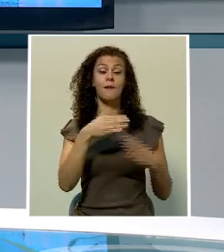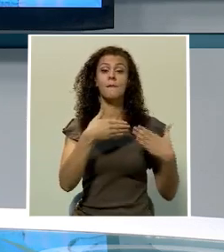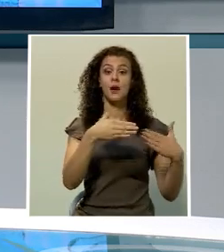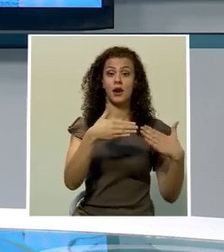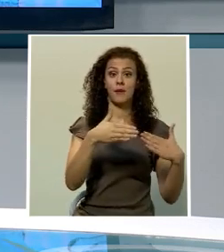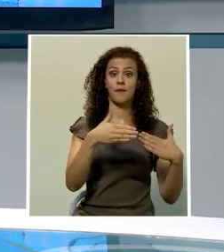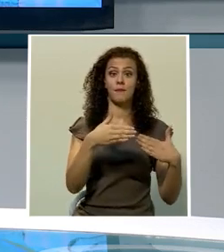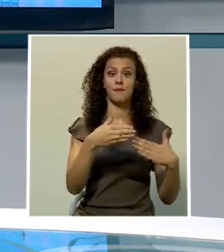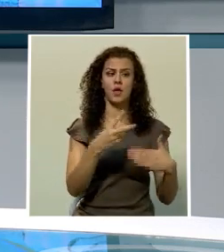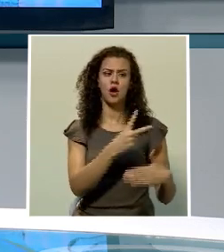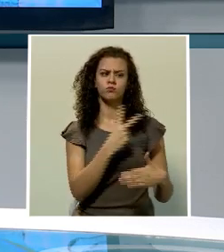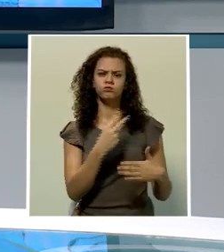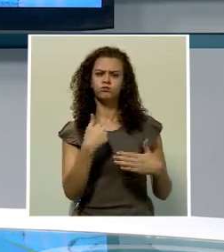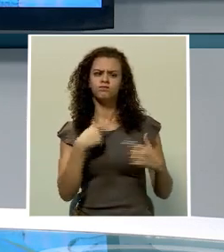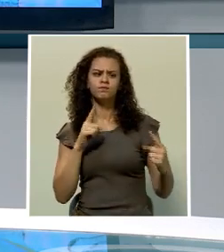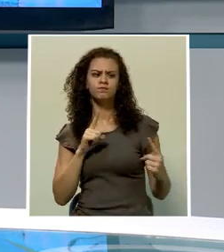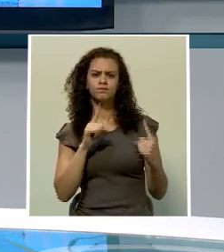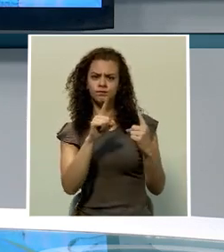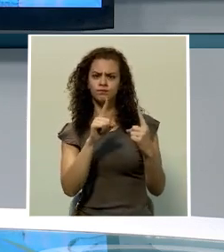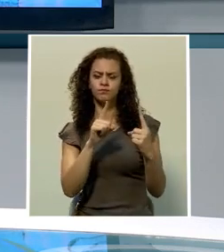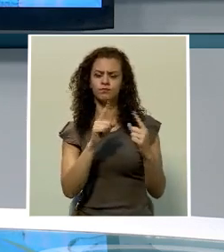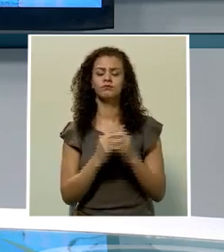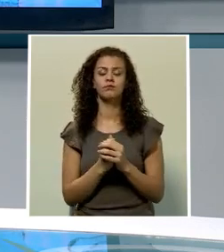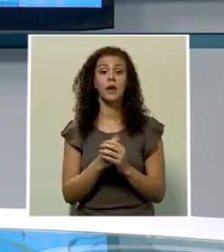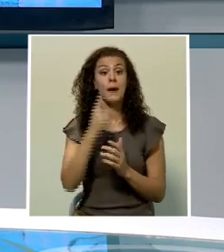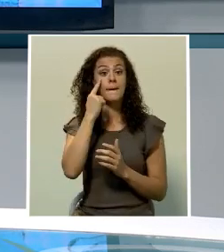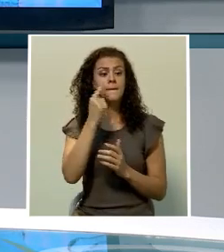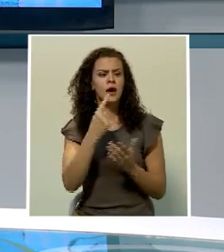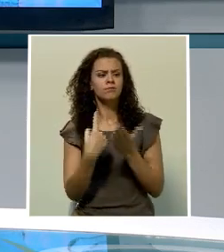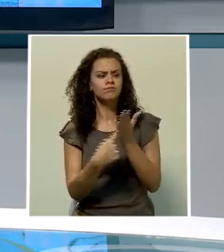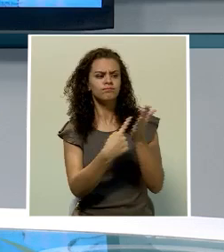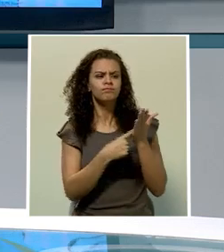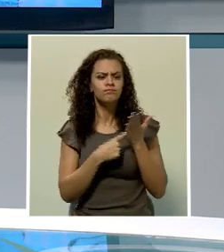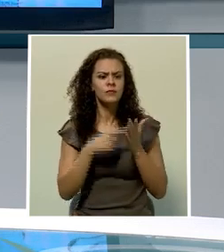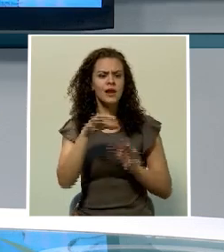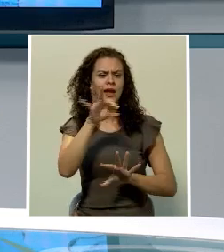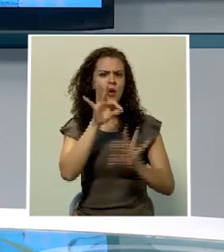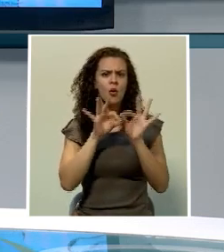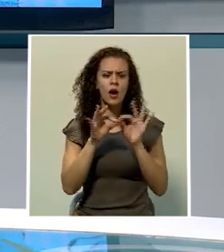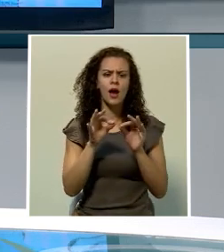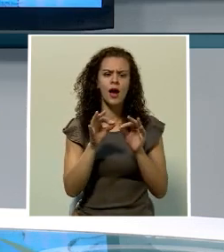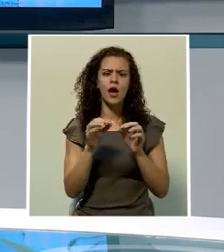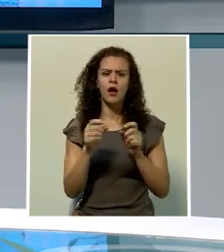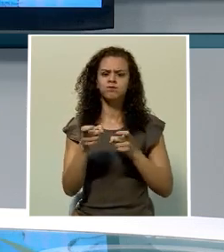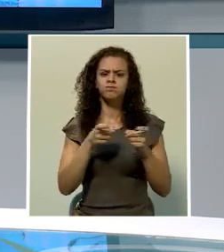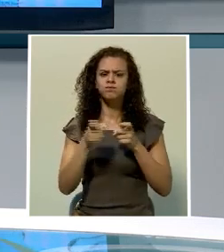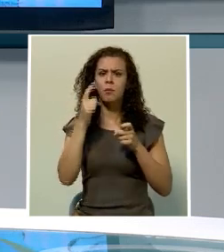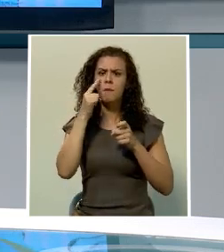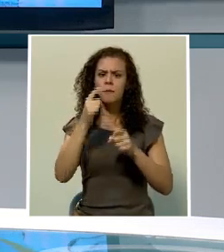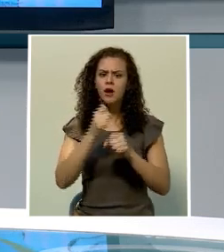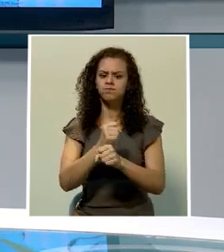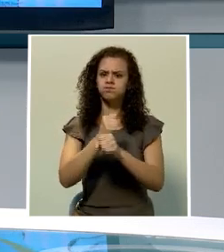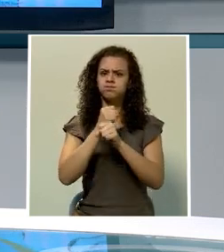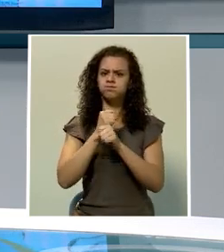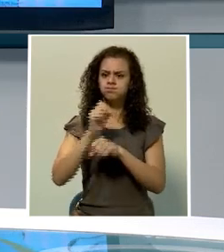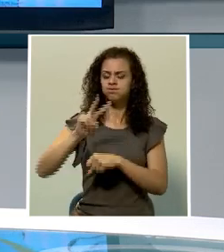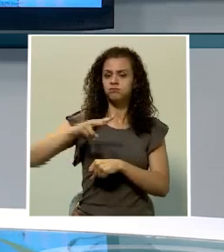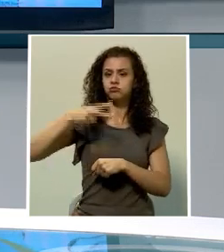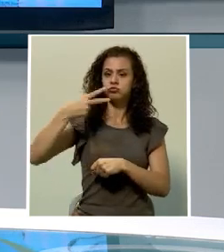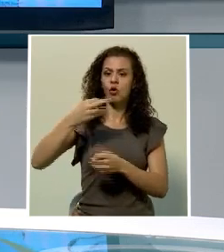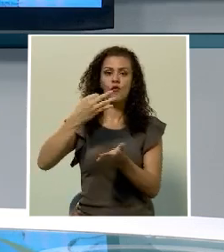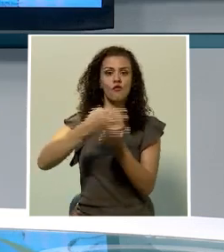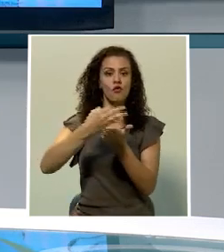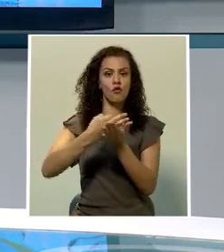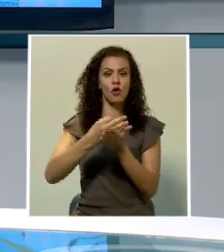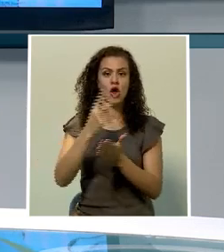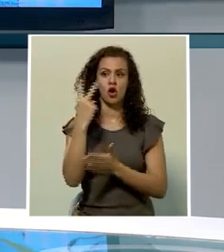Panamá mantuvieron un encuentro bilateral para encontrar medidas que refuercen la seguridad fronteriza